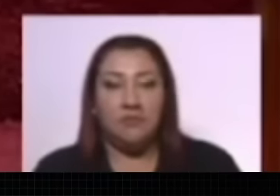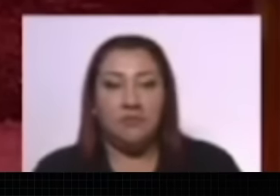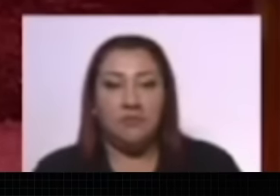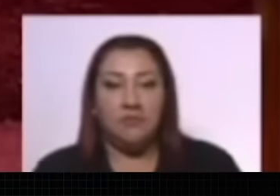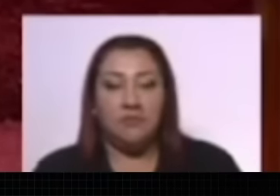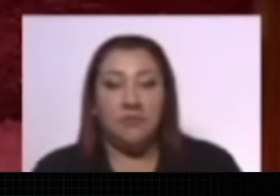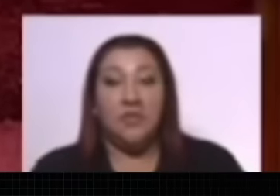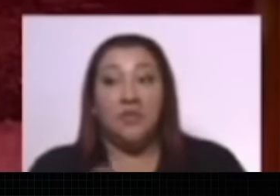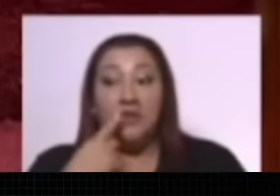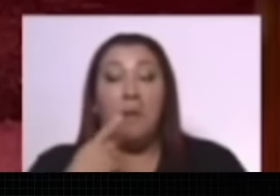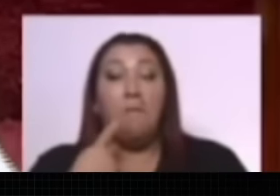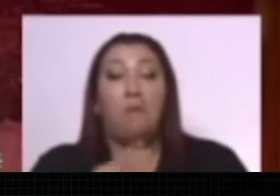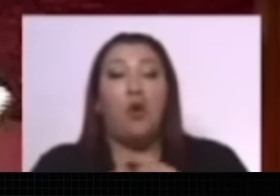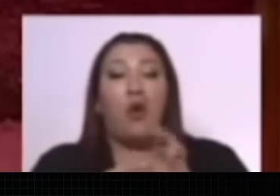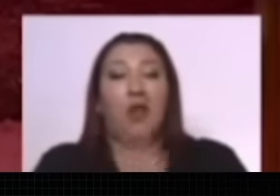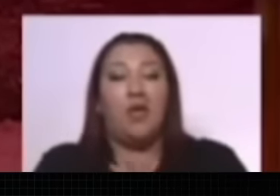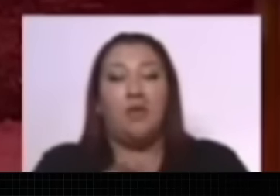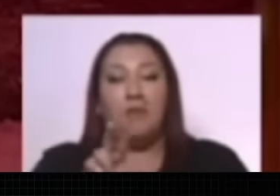por ley